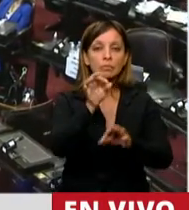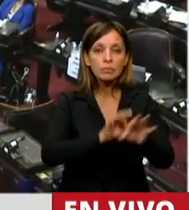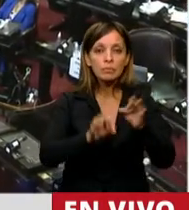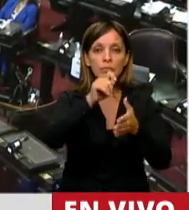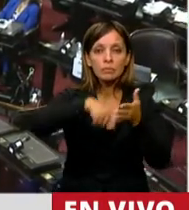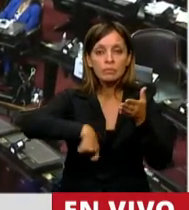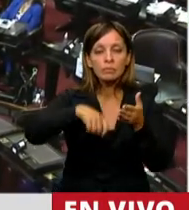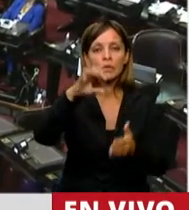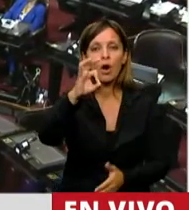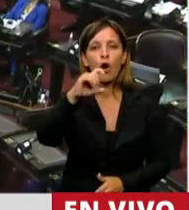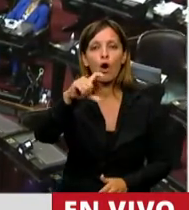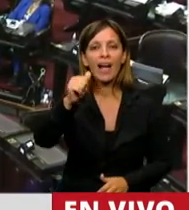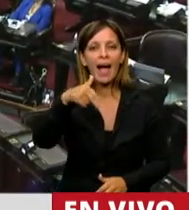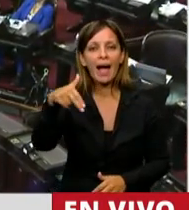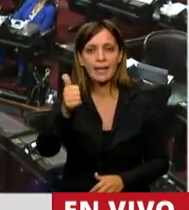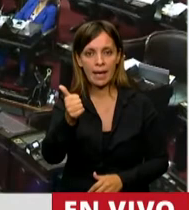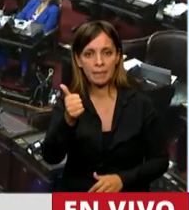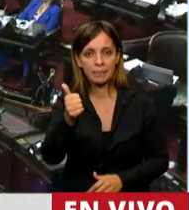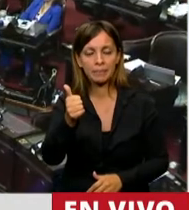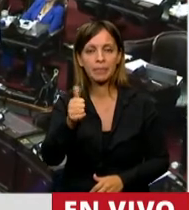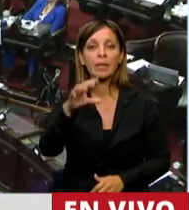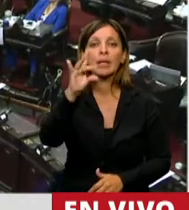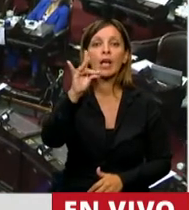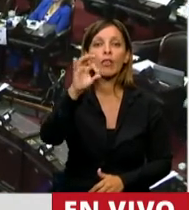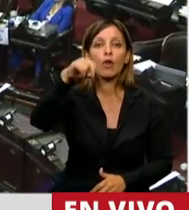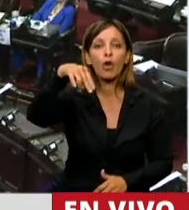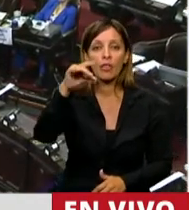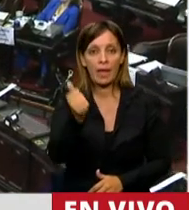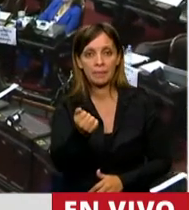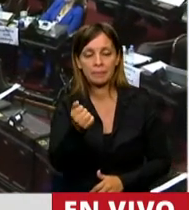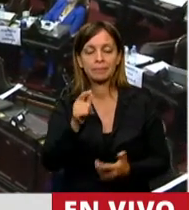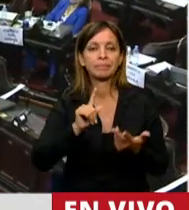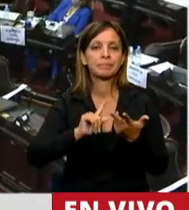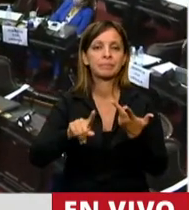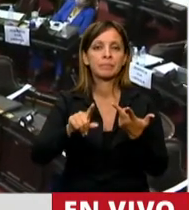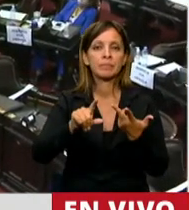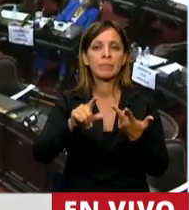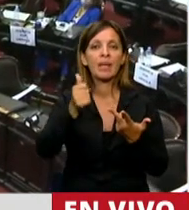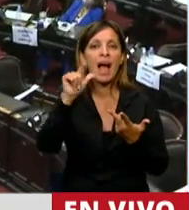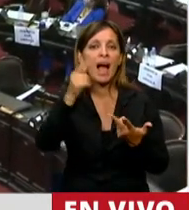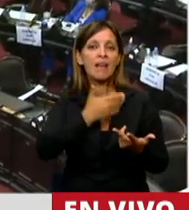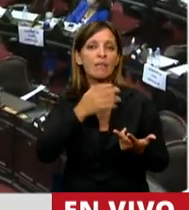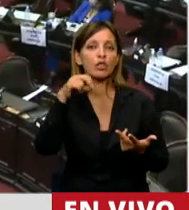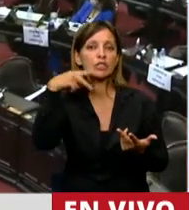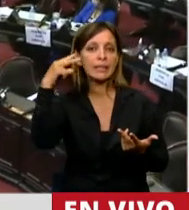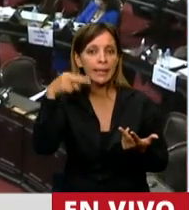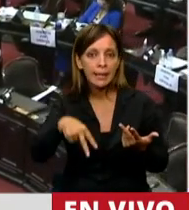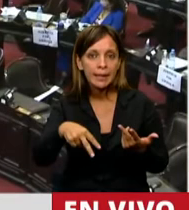diputada Ocaña, por la diputada Victoria Donda, por el diputado Ricardo Alfonsín,